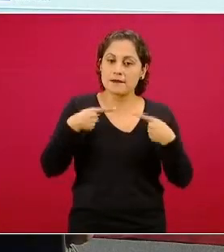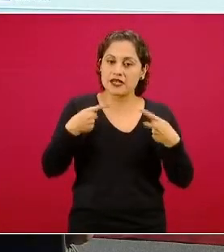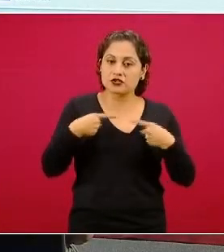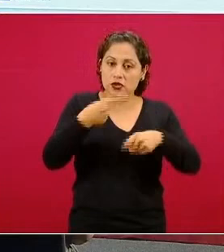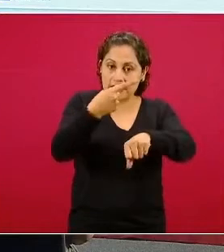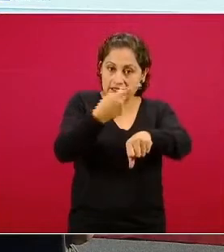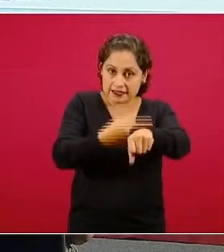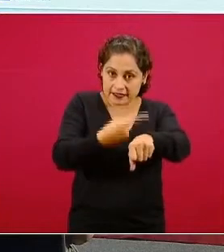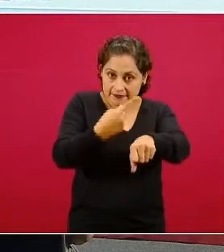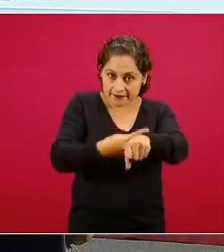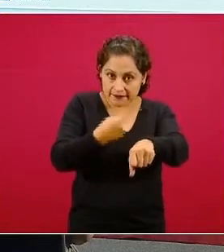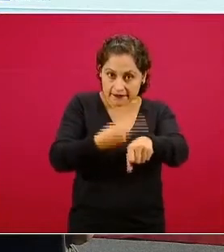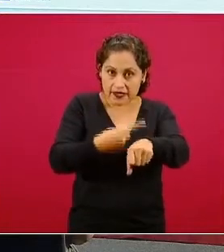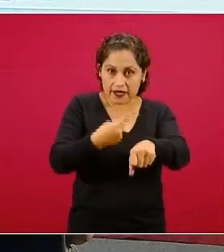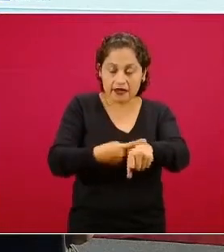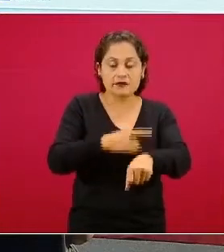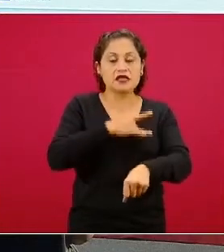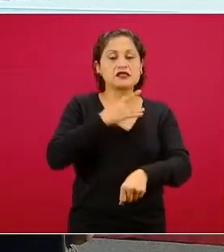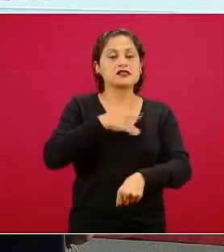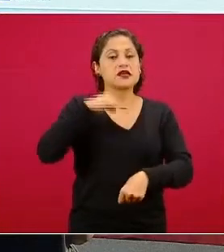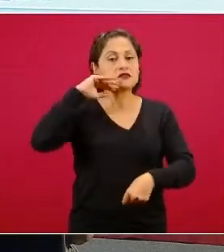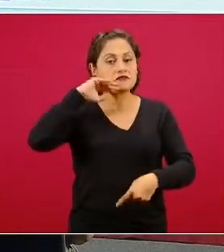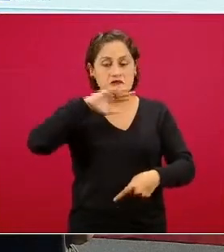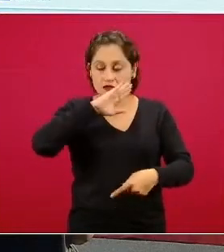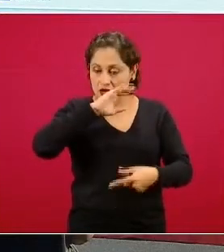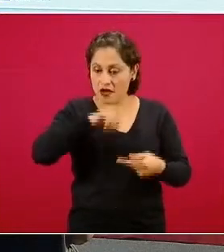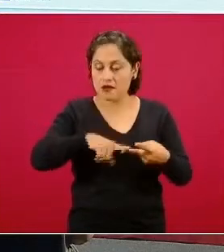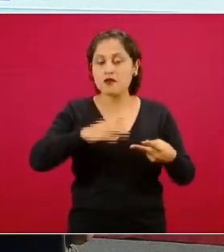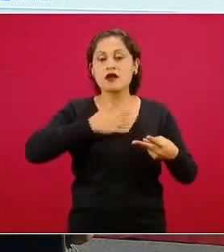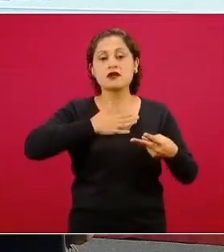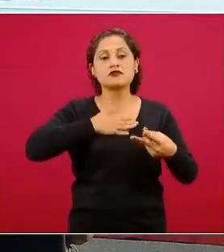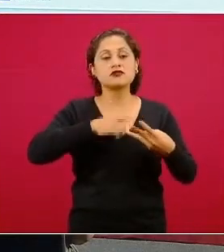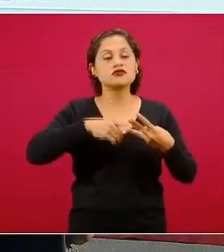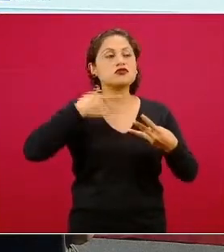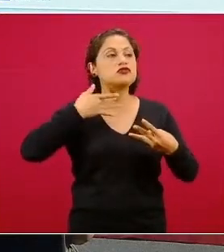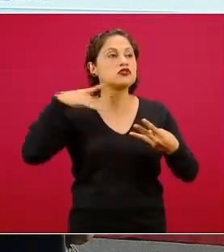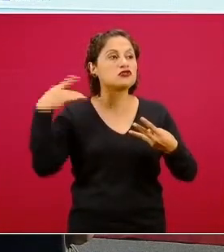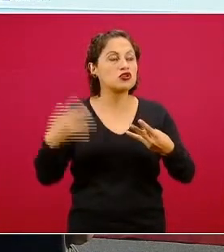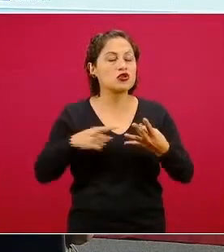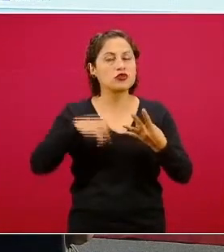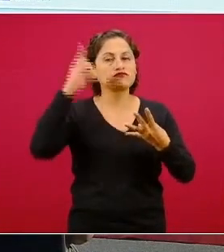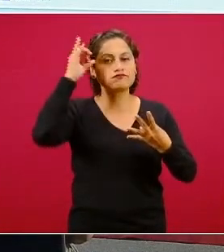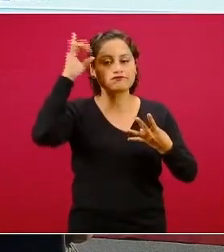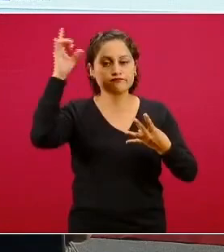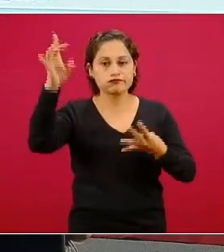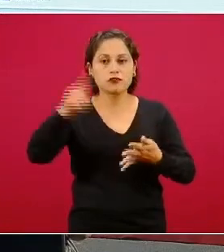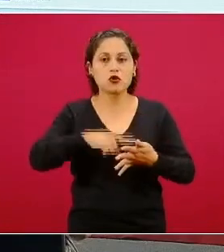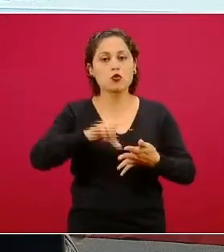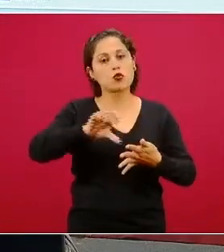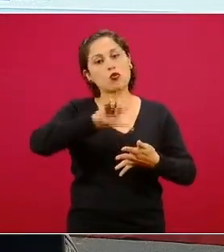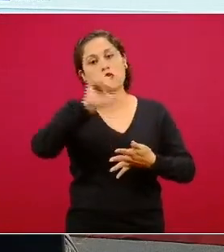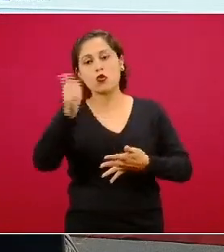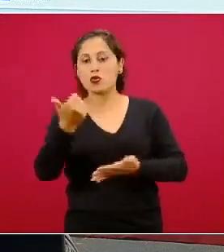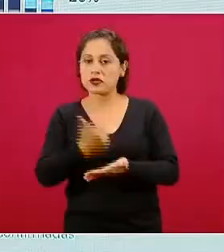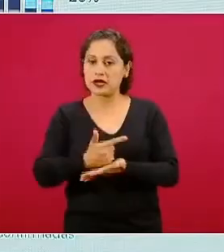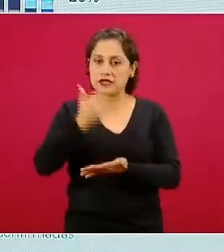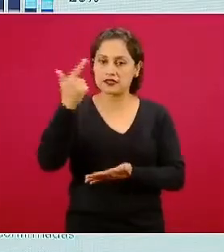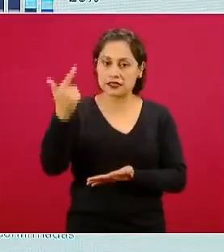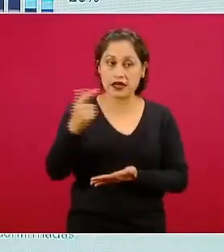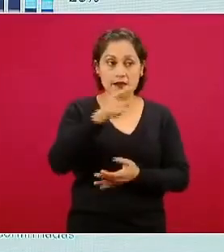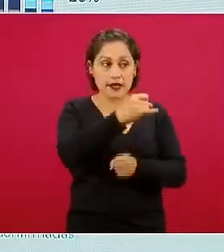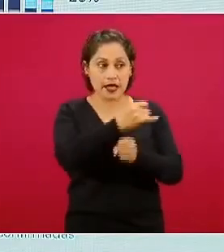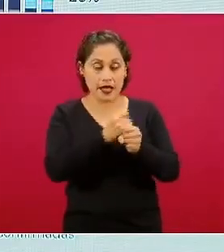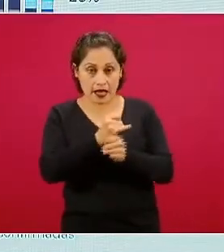tienen síndrome COVID, fiebre, tos, dolor de garganta, dolor de cabeza o las manifestaciones graves, y se les toma una muestra